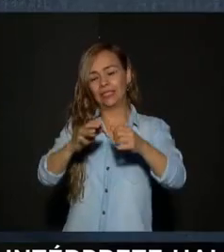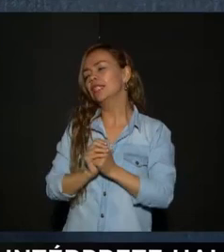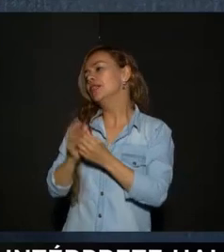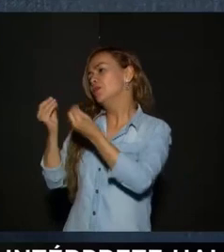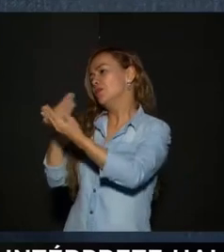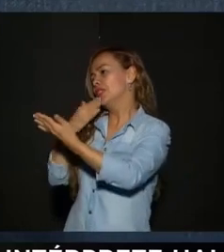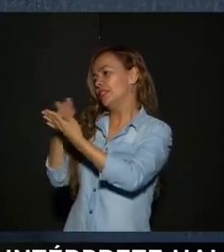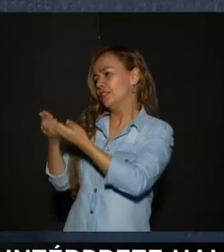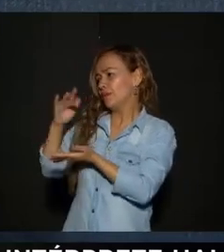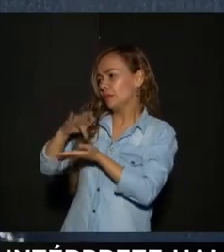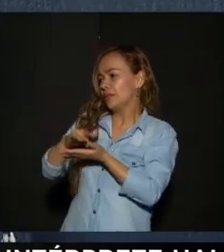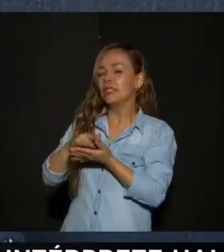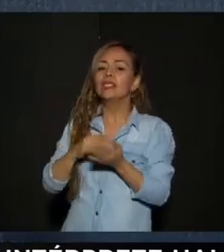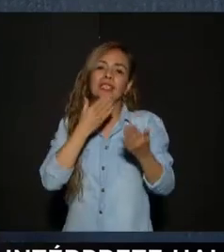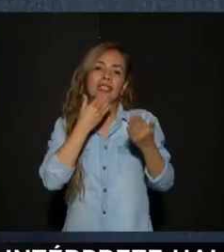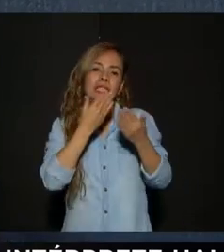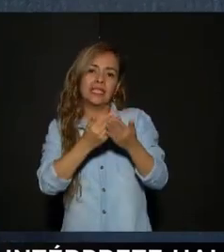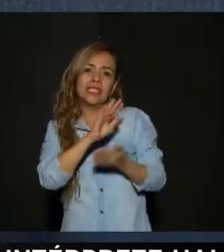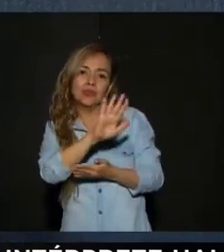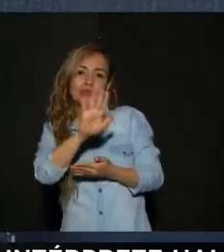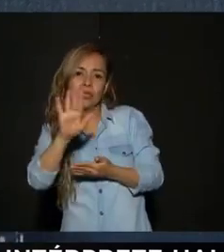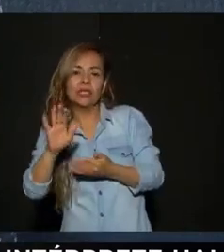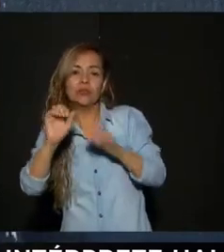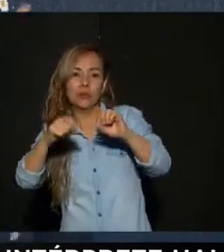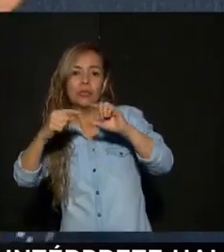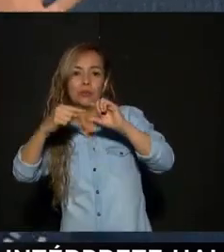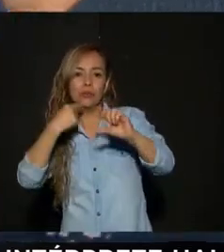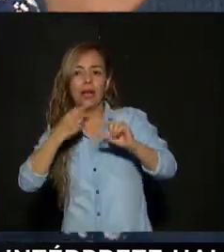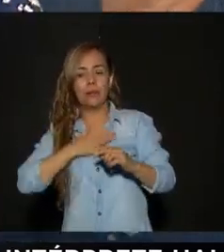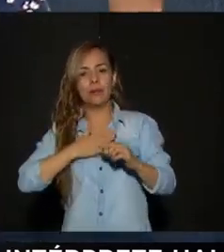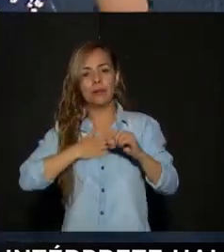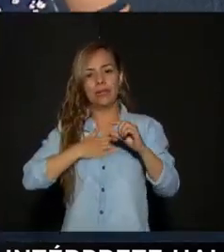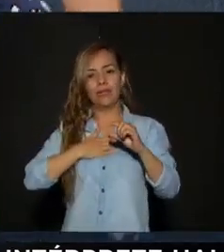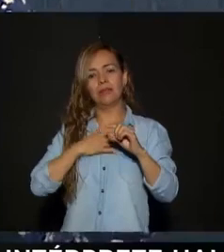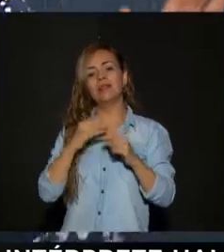para cazar asteroides, pueden escribirnos un correo a